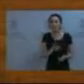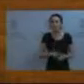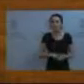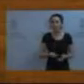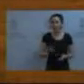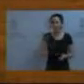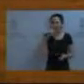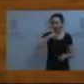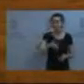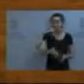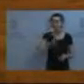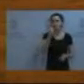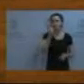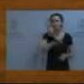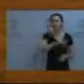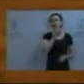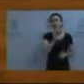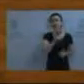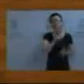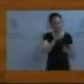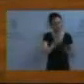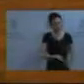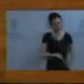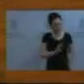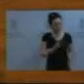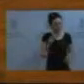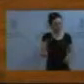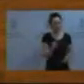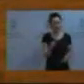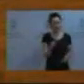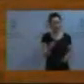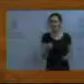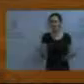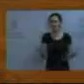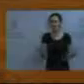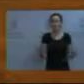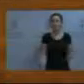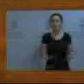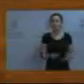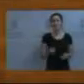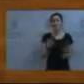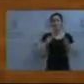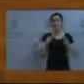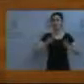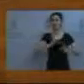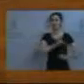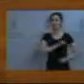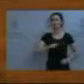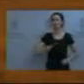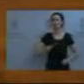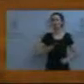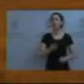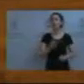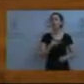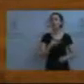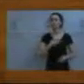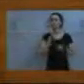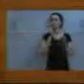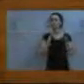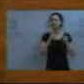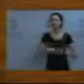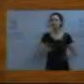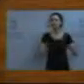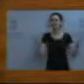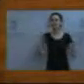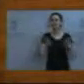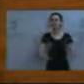esa intervención que creo que fue suya, de los efectos adversos del cannabis. Y mire, yo le voy a contar un caso personal, vivido por mí personalmente, en urgencias en el Hospital